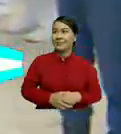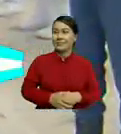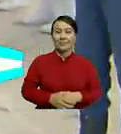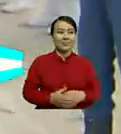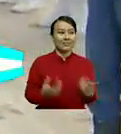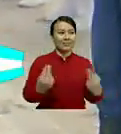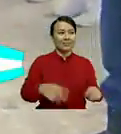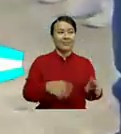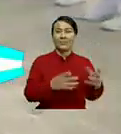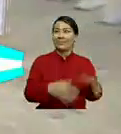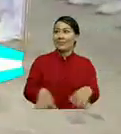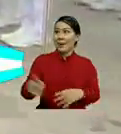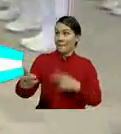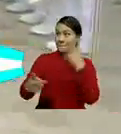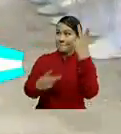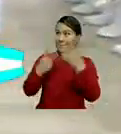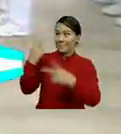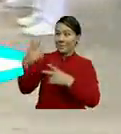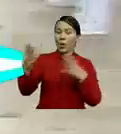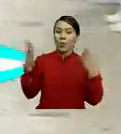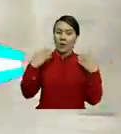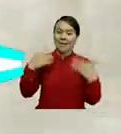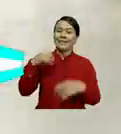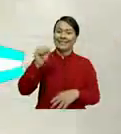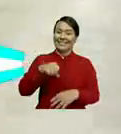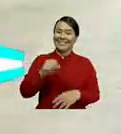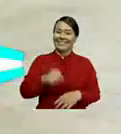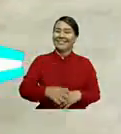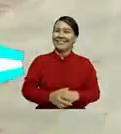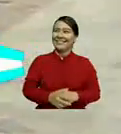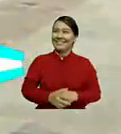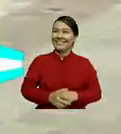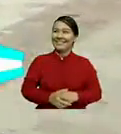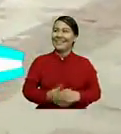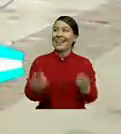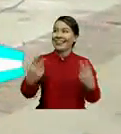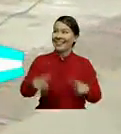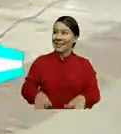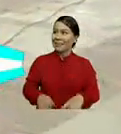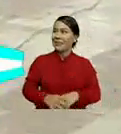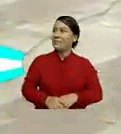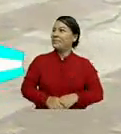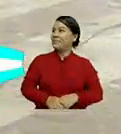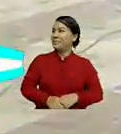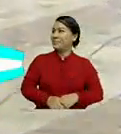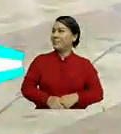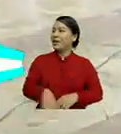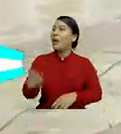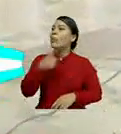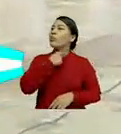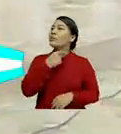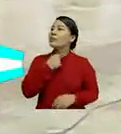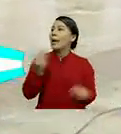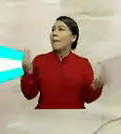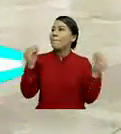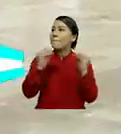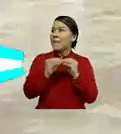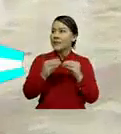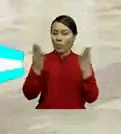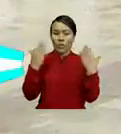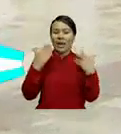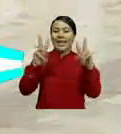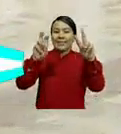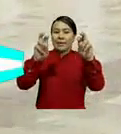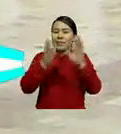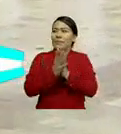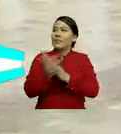a pasear estos días por la fiesta de Guayaquil? Sí. ¿Usted? También. ¿Cuál es la parte turística o el sector turístico de Guayaquil